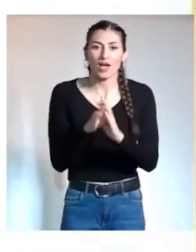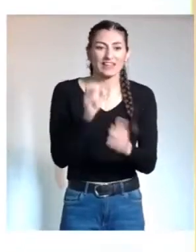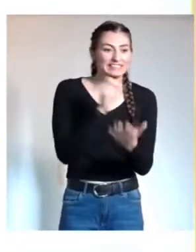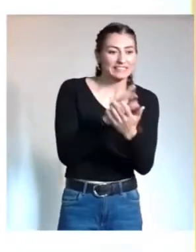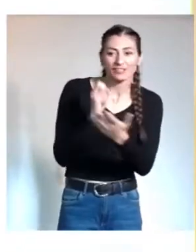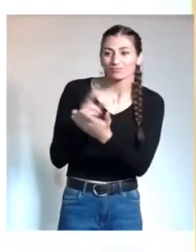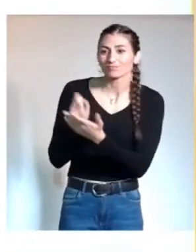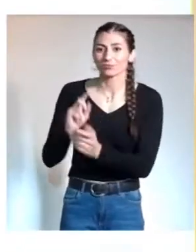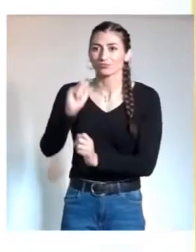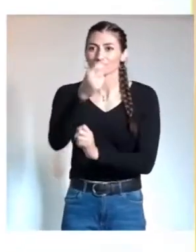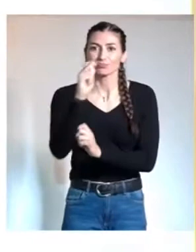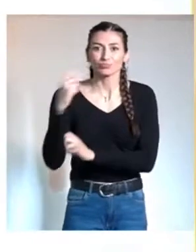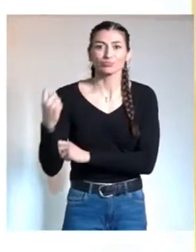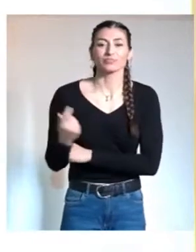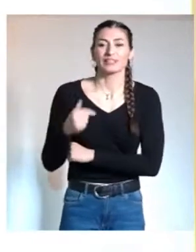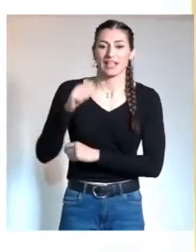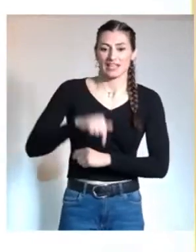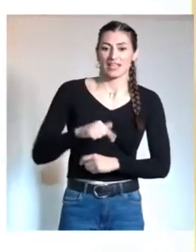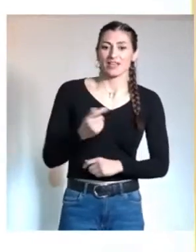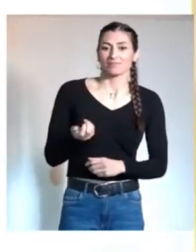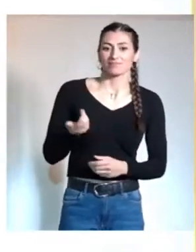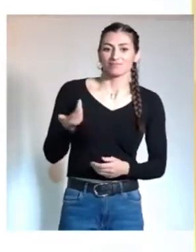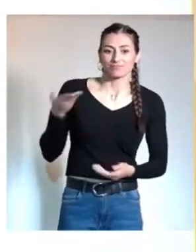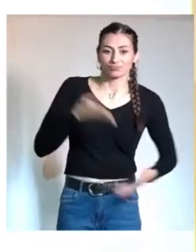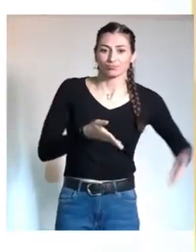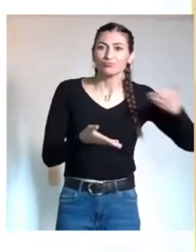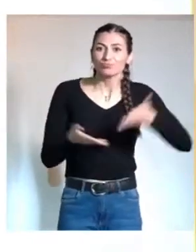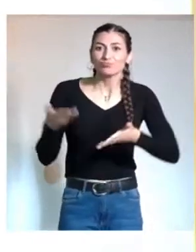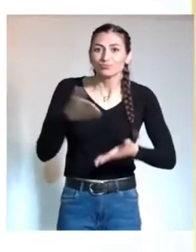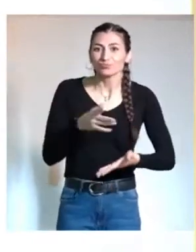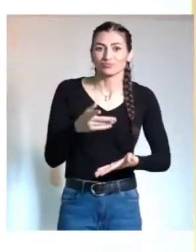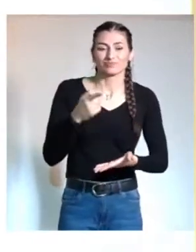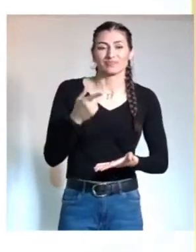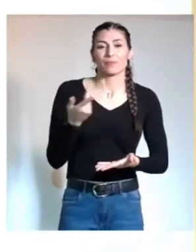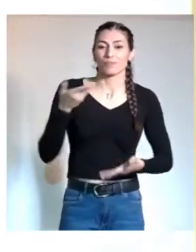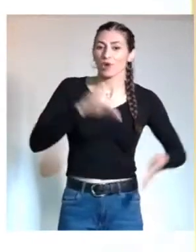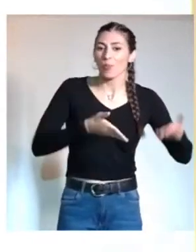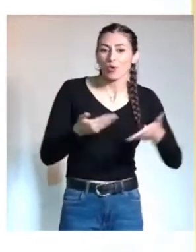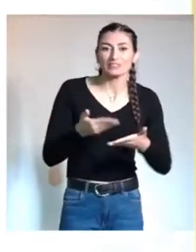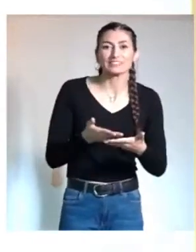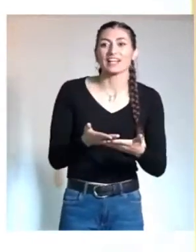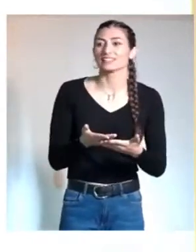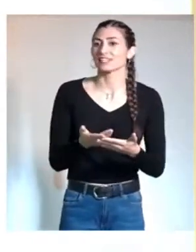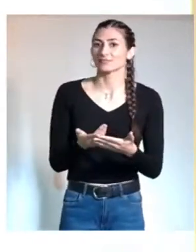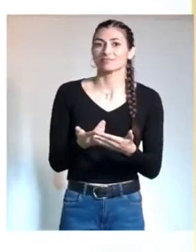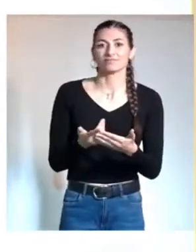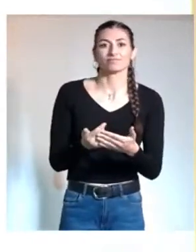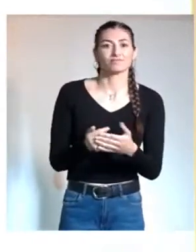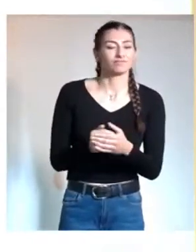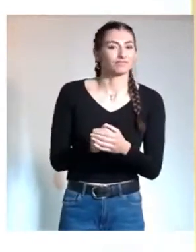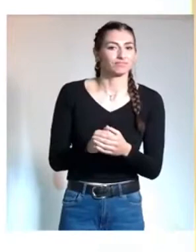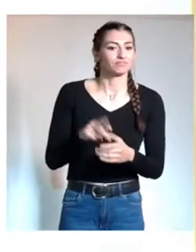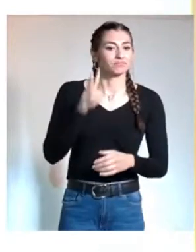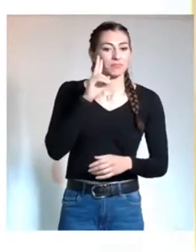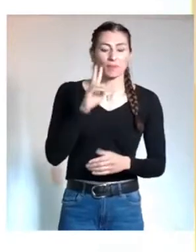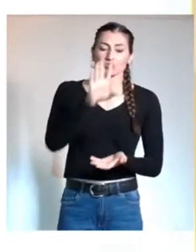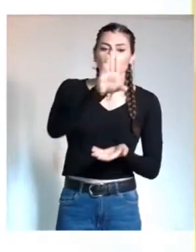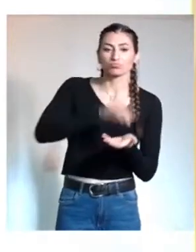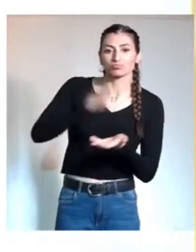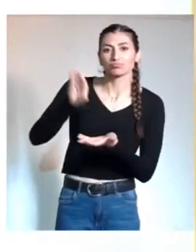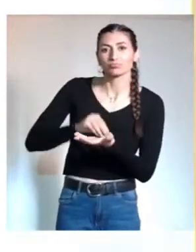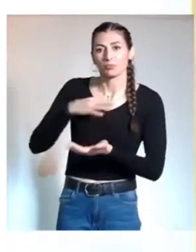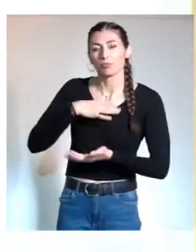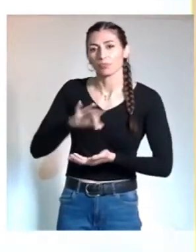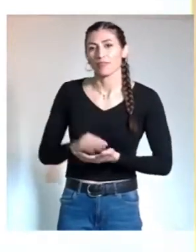que aquí han ido saliendo hoy en la mañana y con propuestas que también os habéis dejado, ¿no? Y que tenemos todos sobre